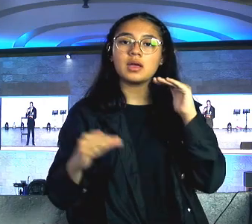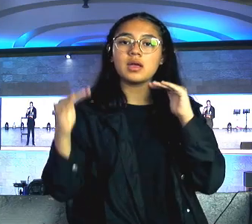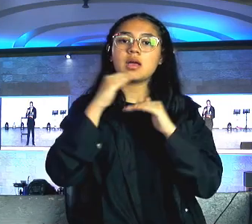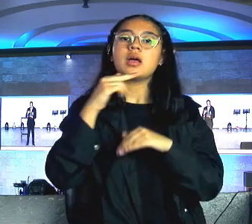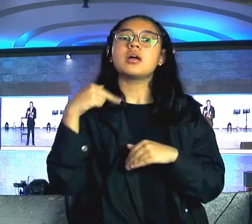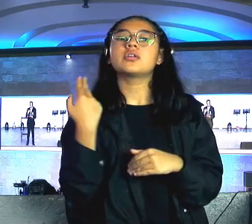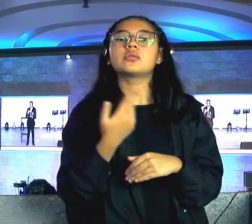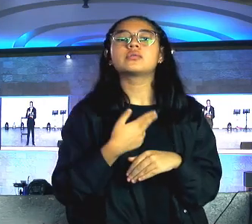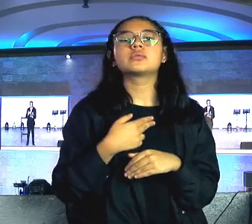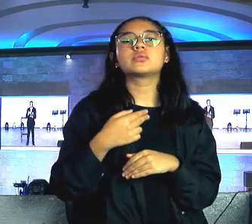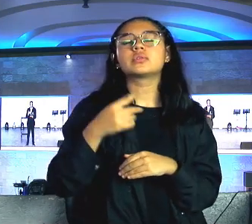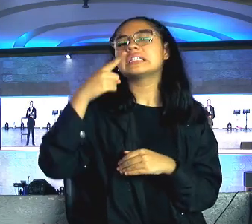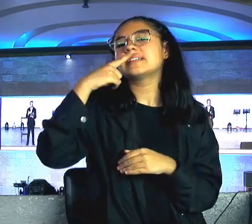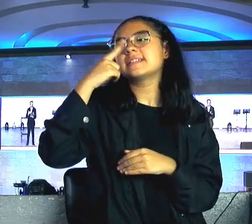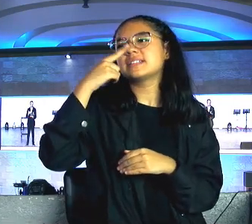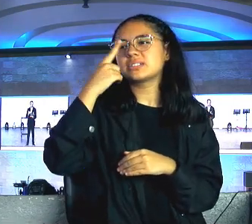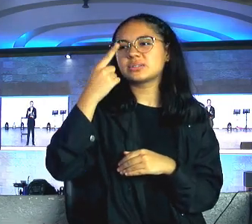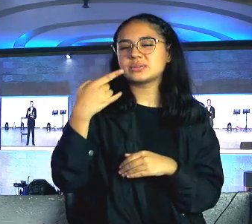nuestra hipocresía,